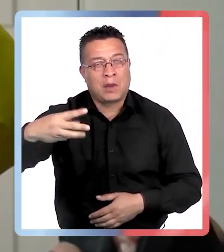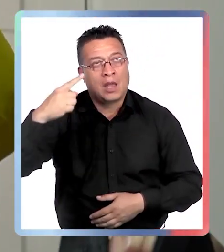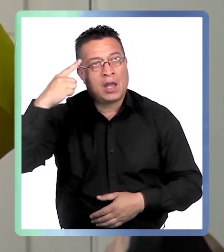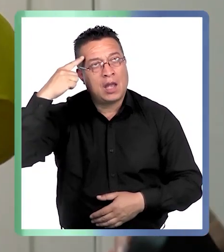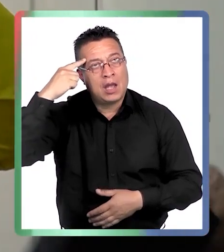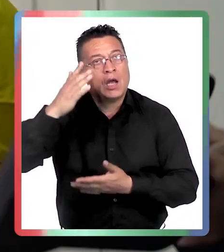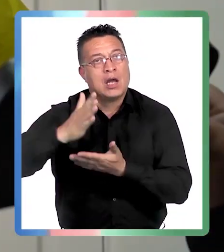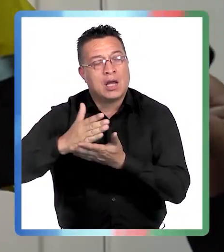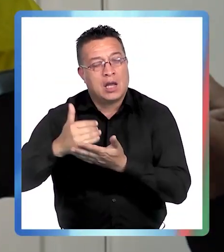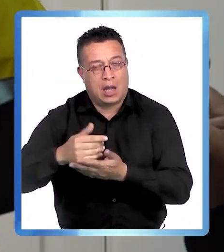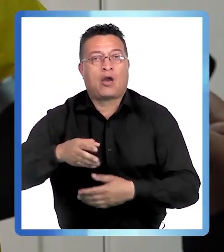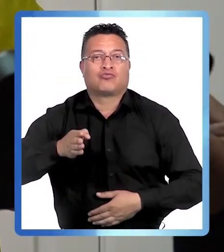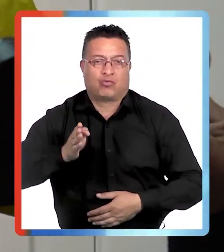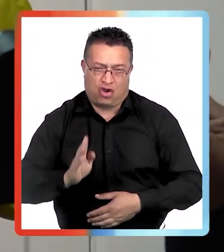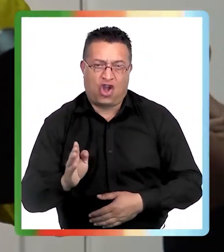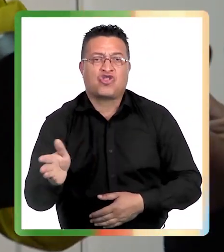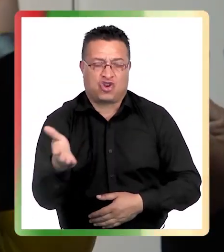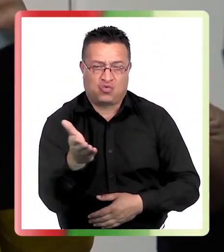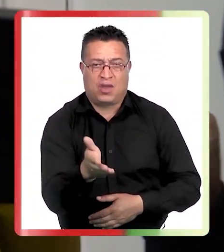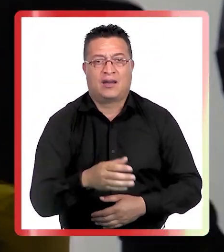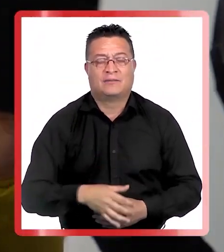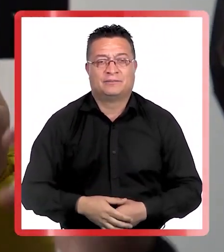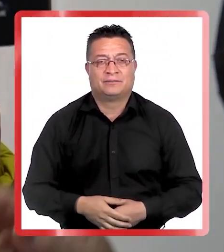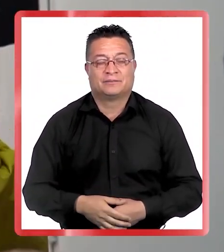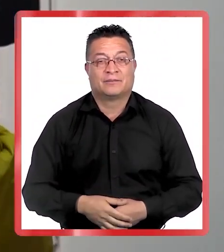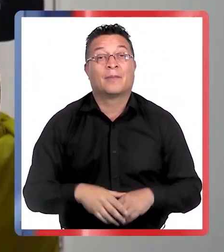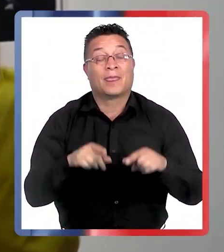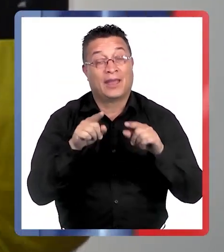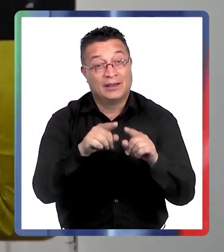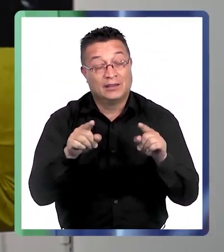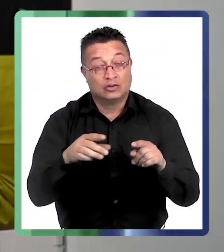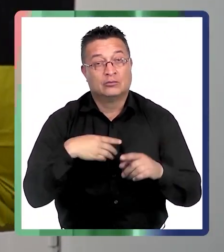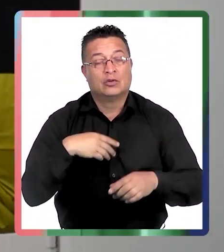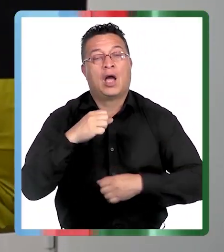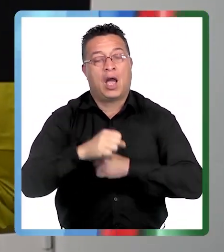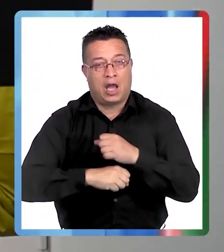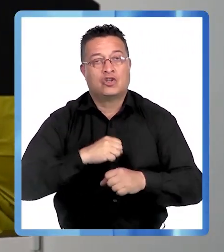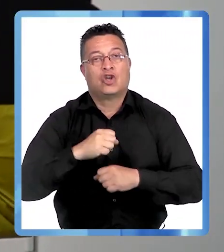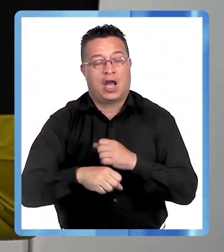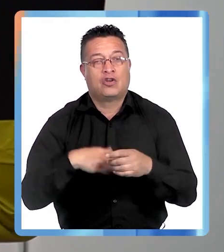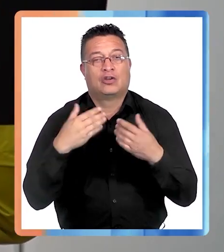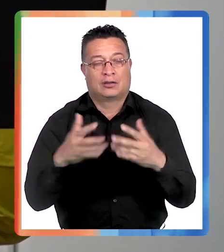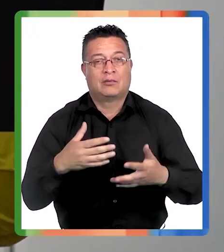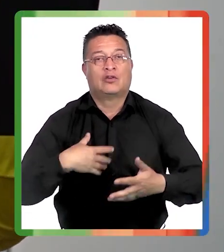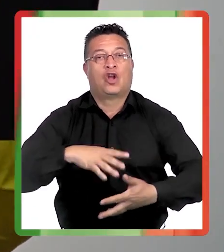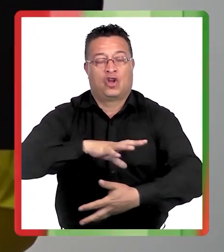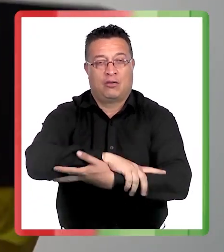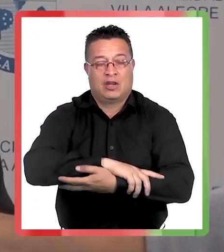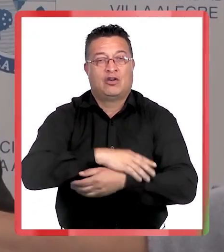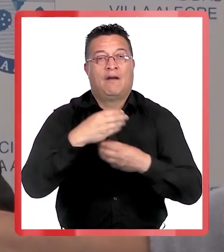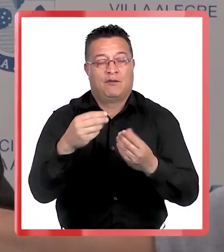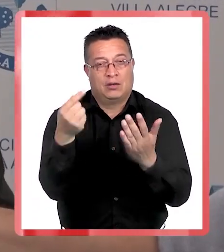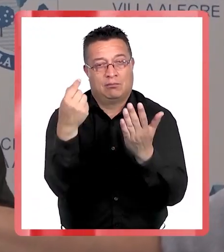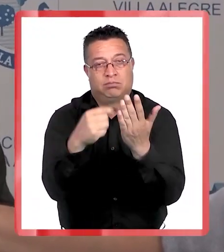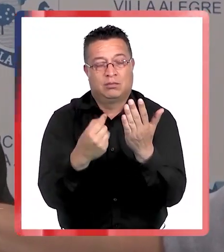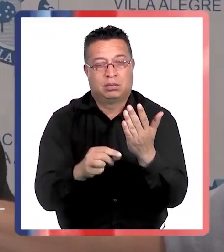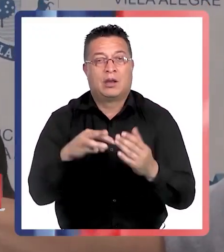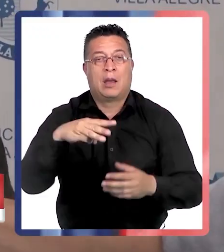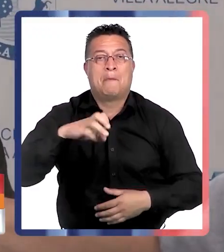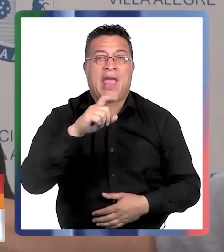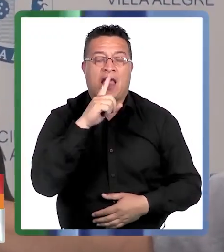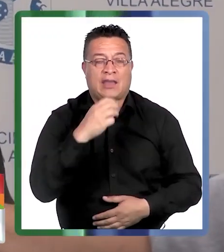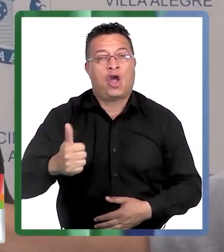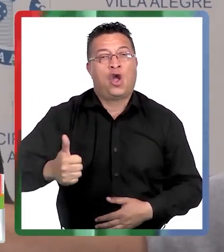necesidad de una continuidad. Hemos hecho esto durante todos los años, este convenio ha dado muy buenos resultados, las metas han sido